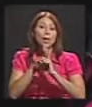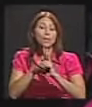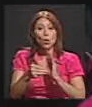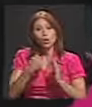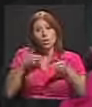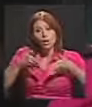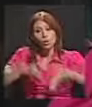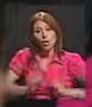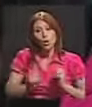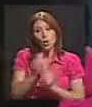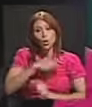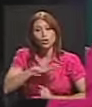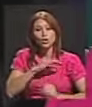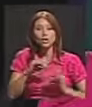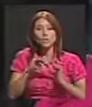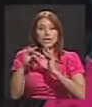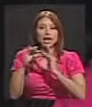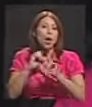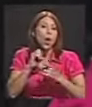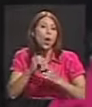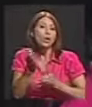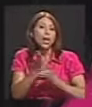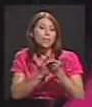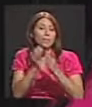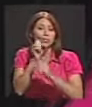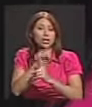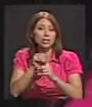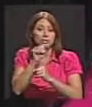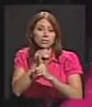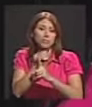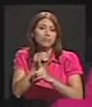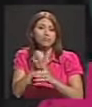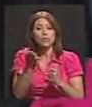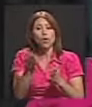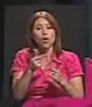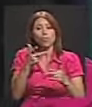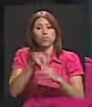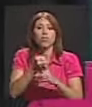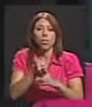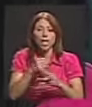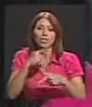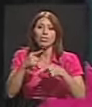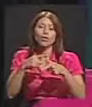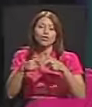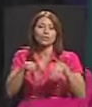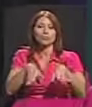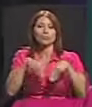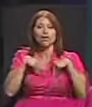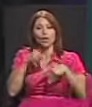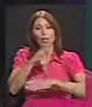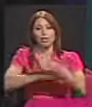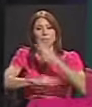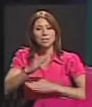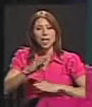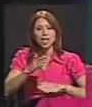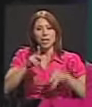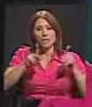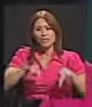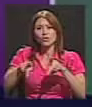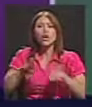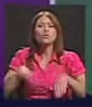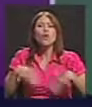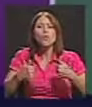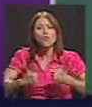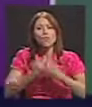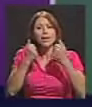condición especial o que de pronto por un accidente asumas una discapacidad como debemos manejar las crisis los seres humanos primero